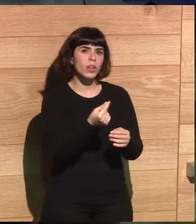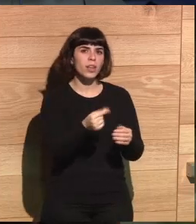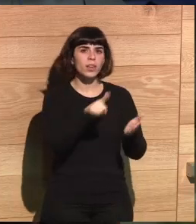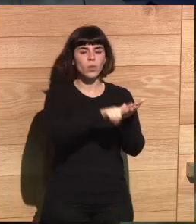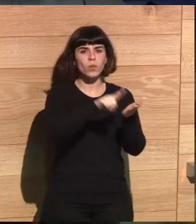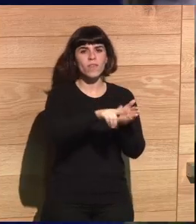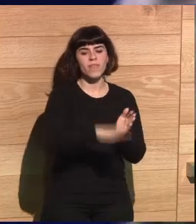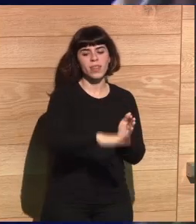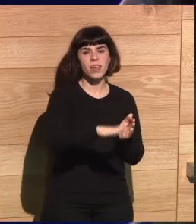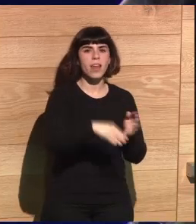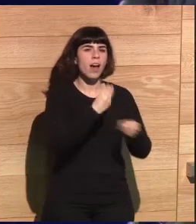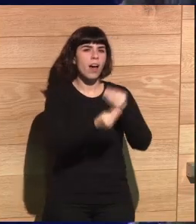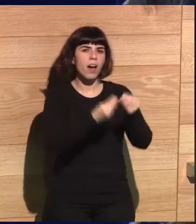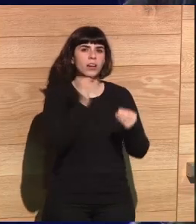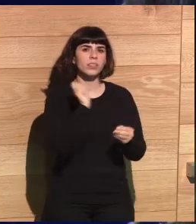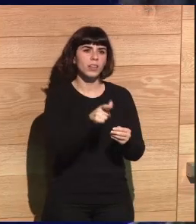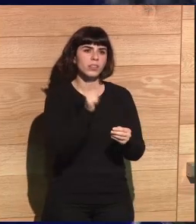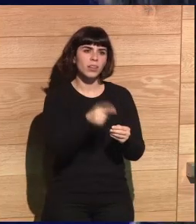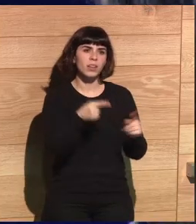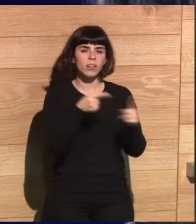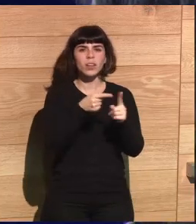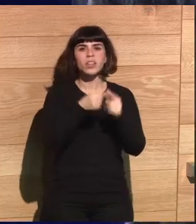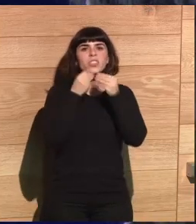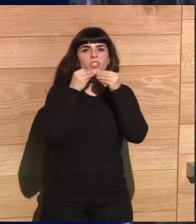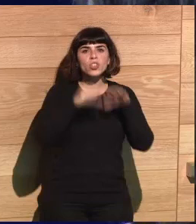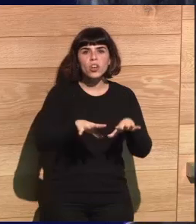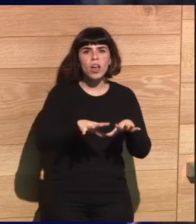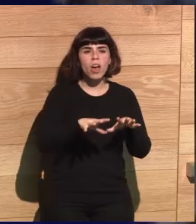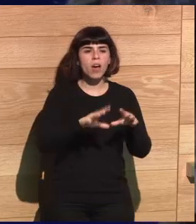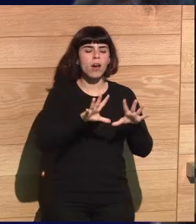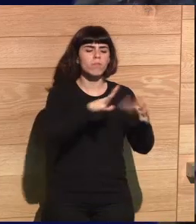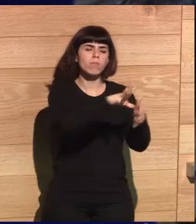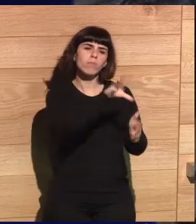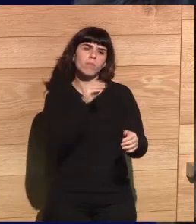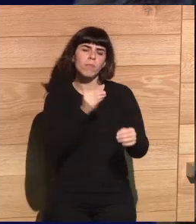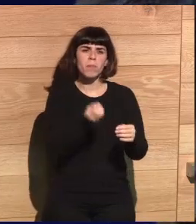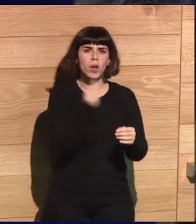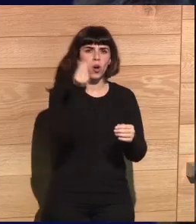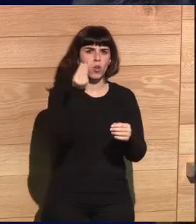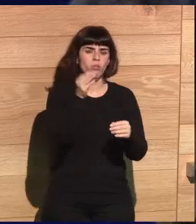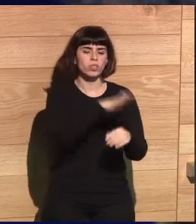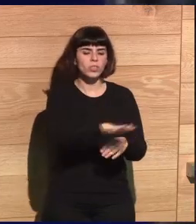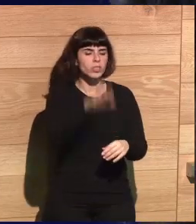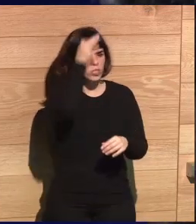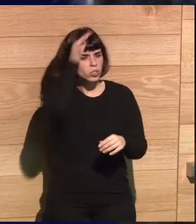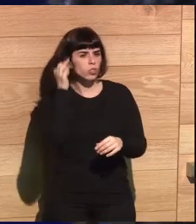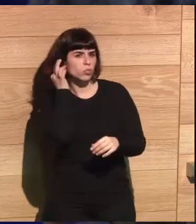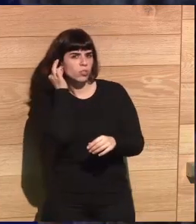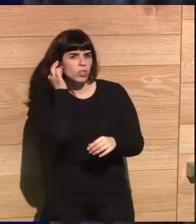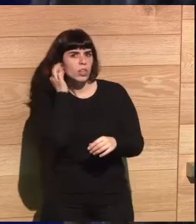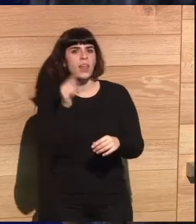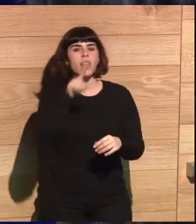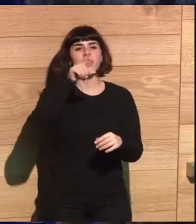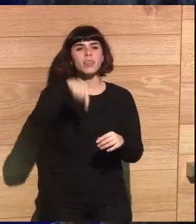lo que hacen sobre todo es ayudar a entender mejor la historia, ¿no?, a los niños y a las niñas, y la verdad es que son un magnífico punto de